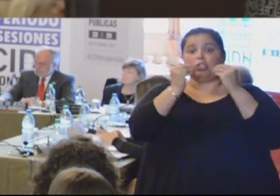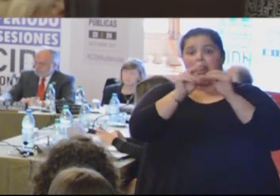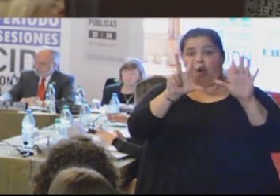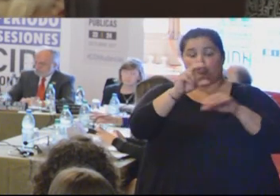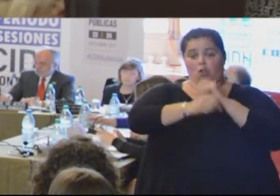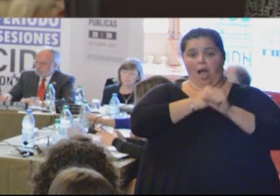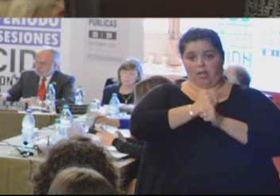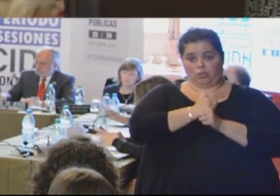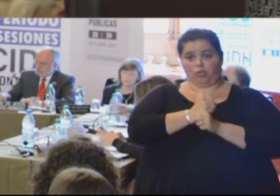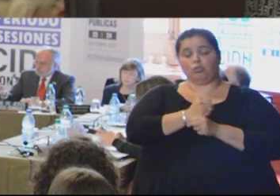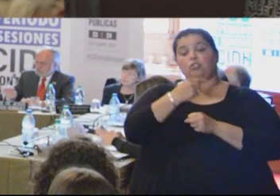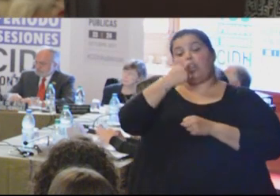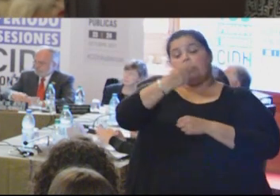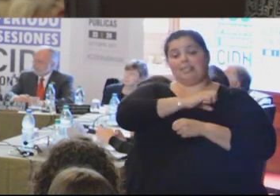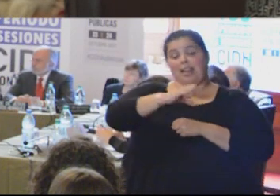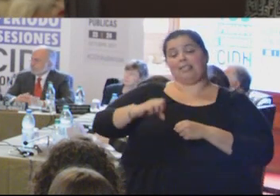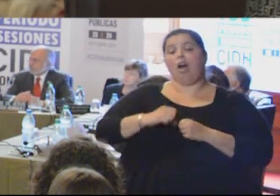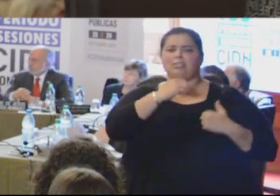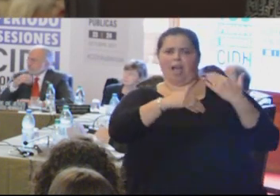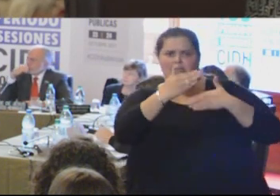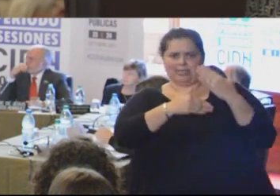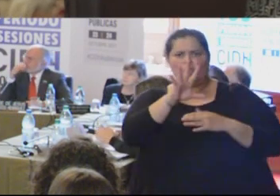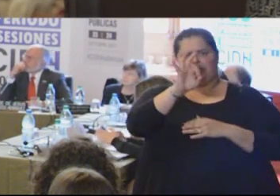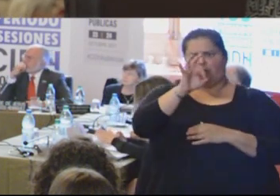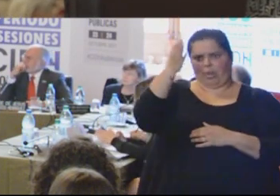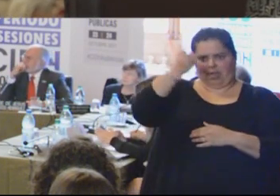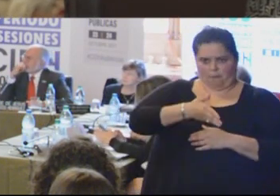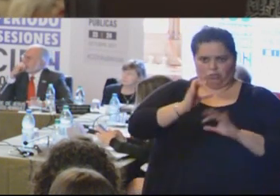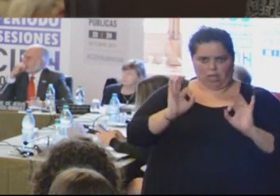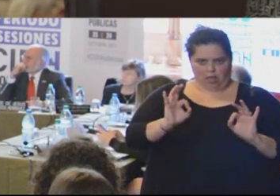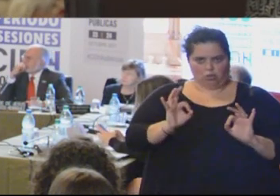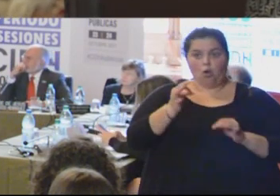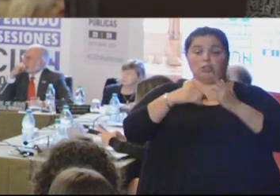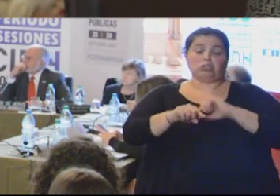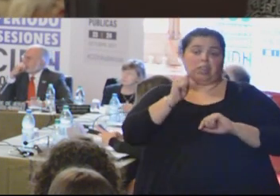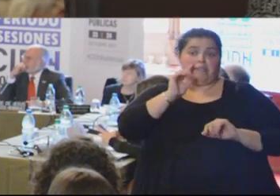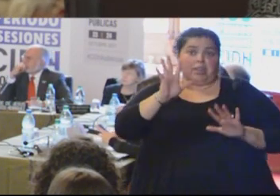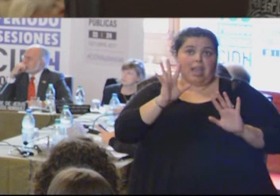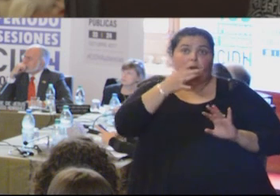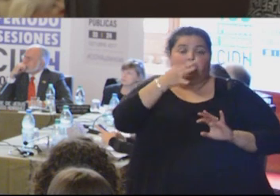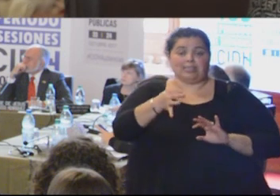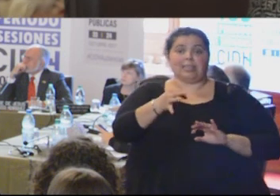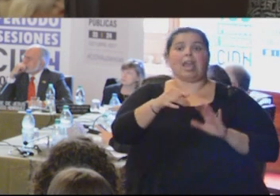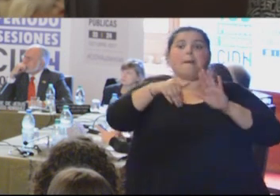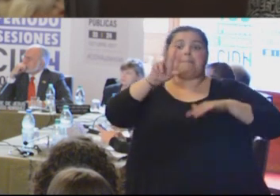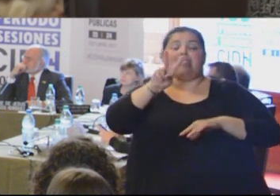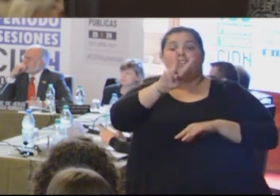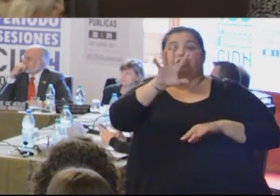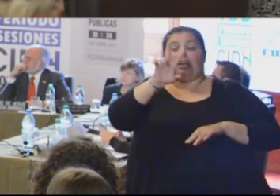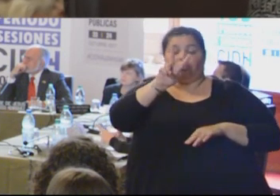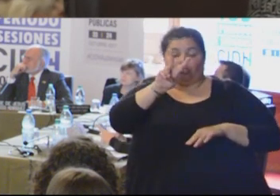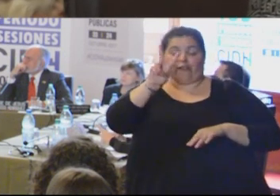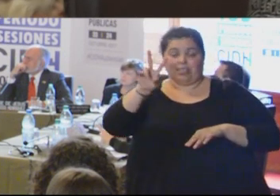afirmación del estado es que se ha avanzado en el 50 por ciento deberíamos estar pensando que se han esclarecido más de 225